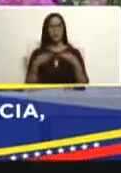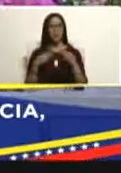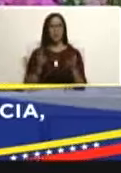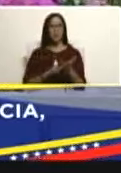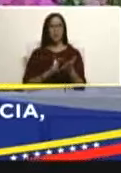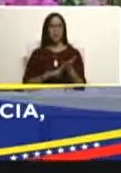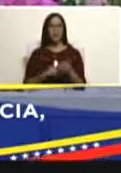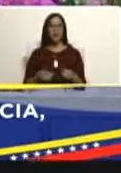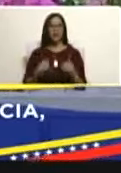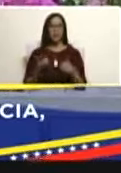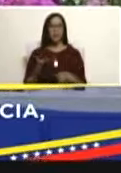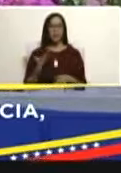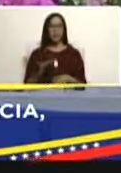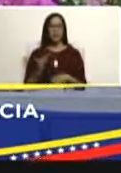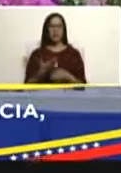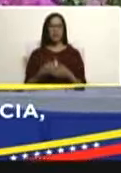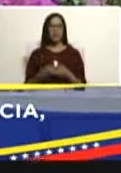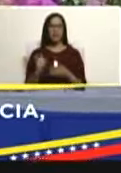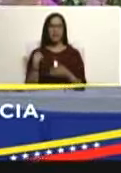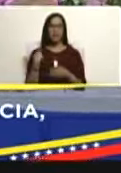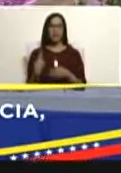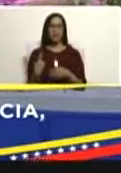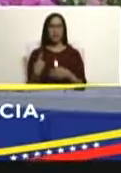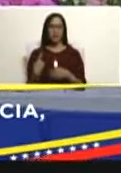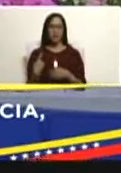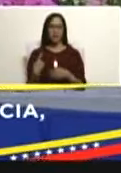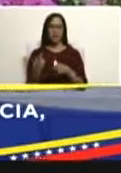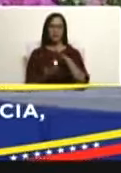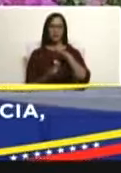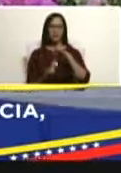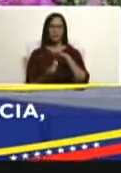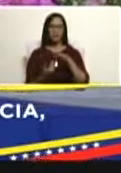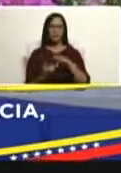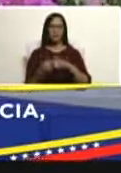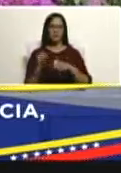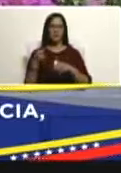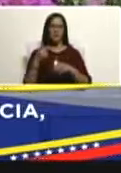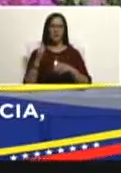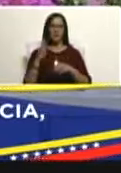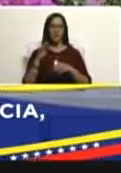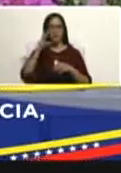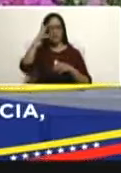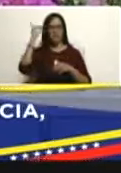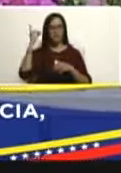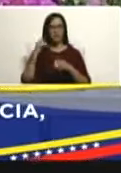importante. El primer vértice, Gabriela, Delcy.